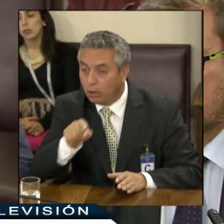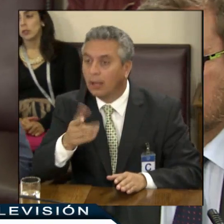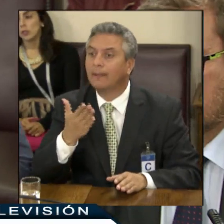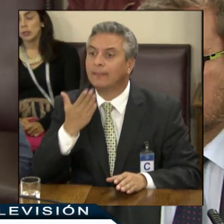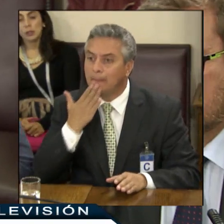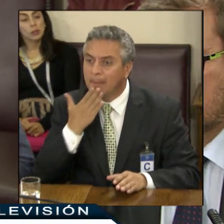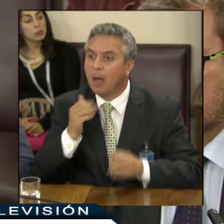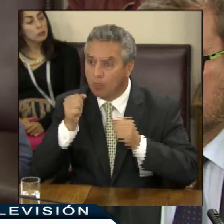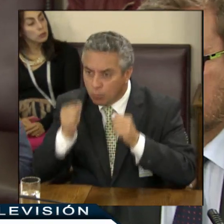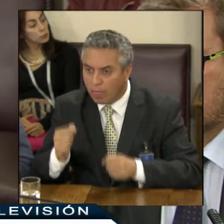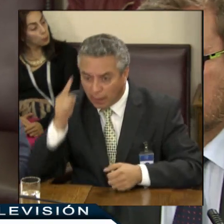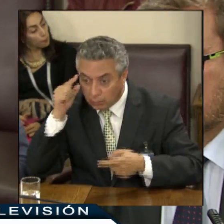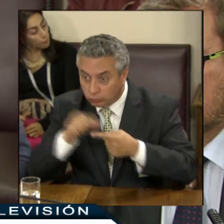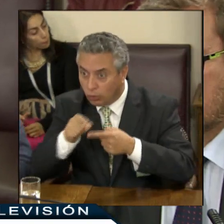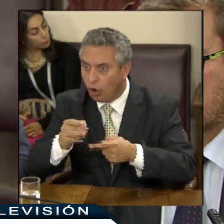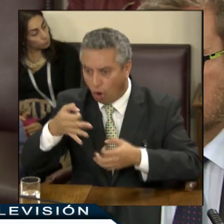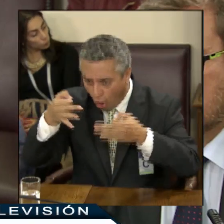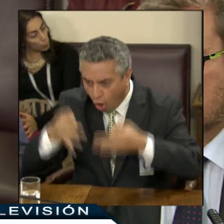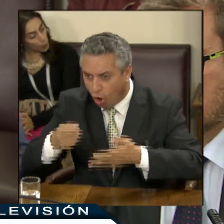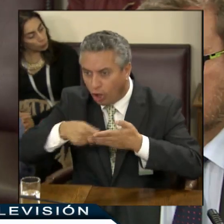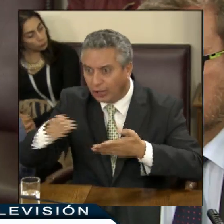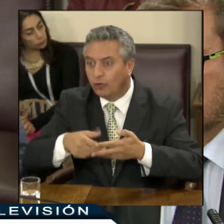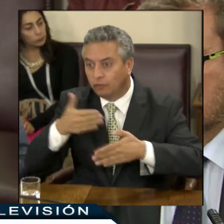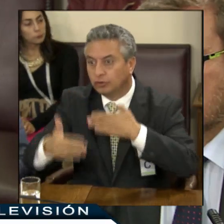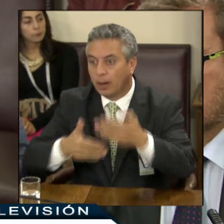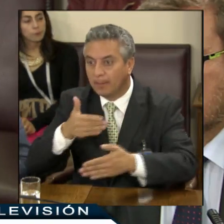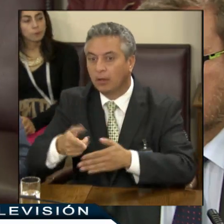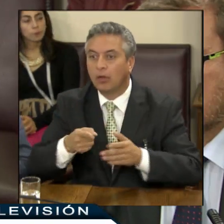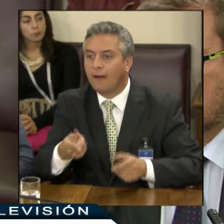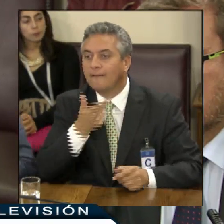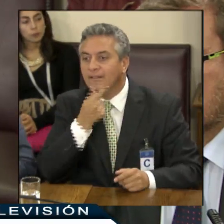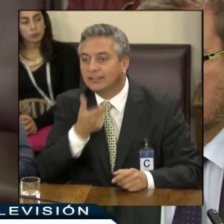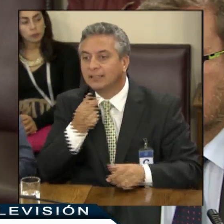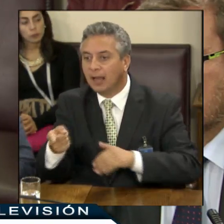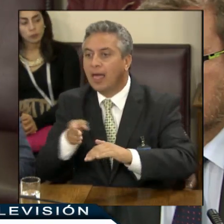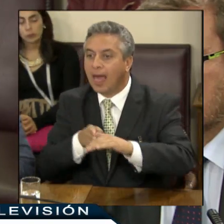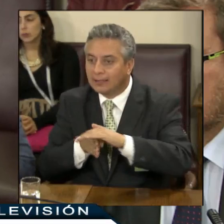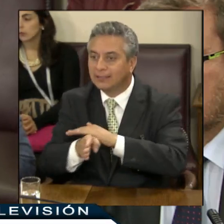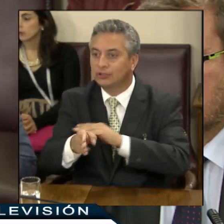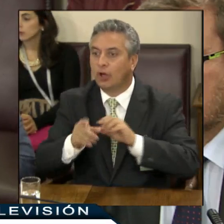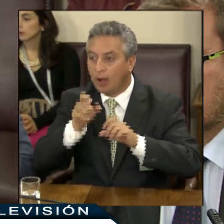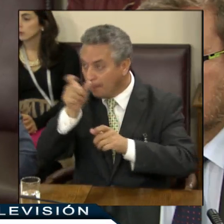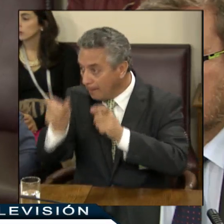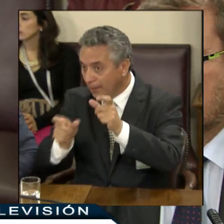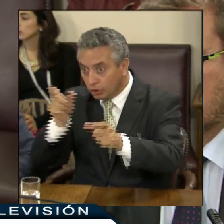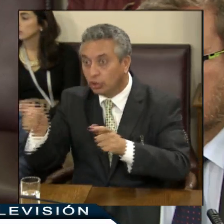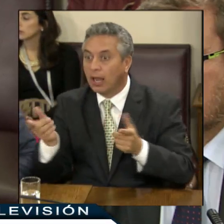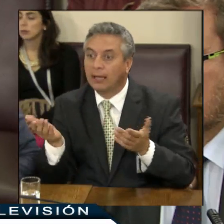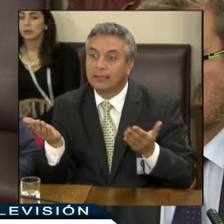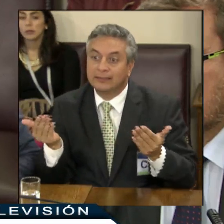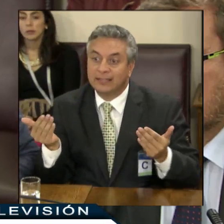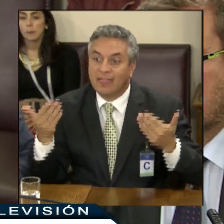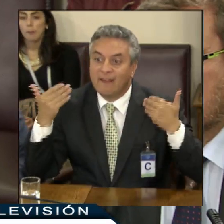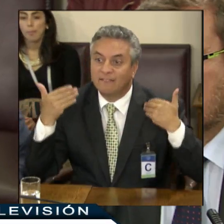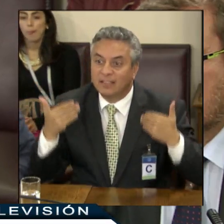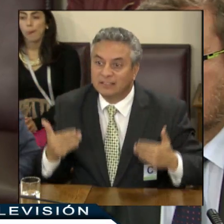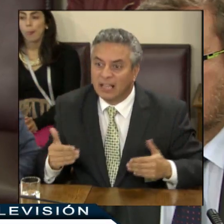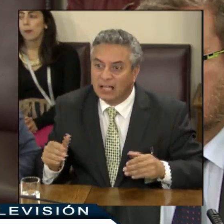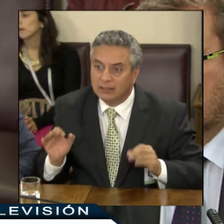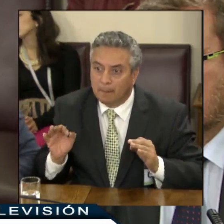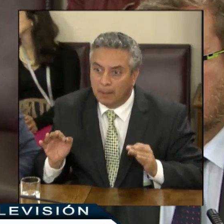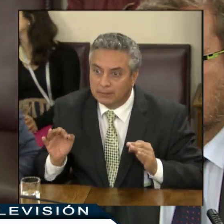También podrá considerarse correcto funcionamiento la incorporación de facilidades al acceso de la transmisión para personas con necesidades físicas